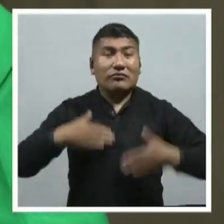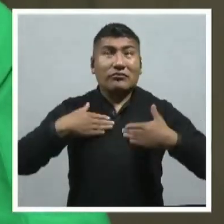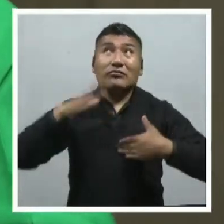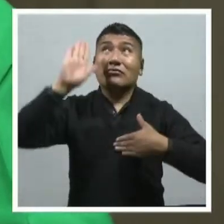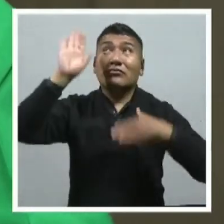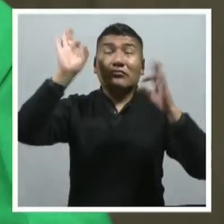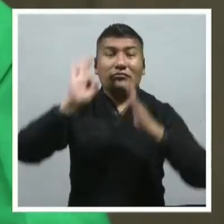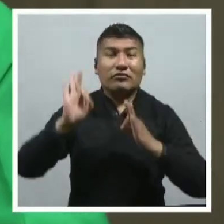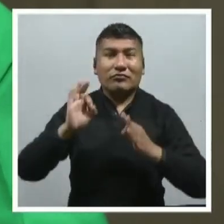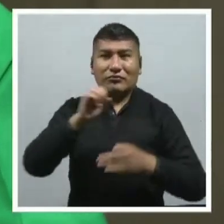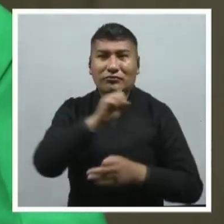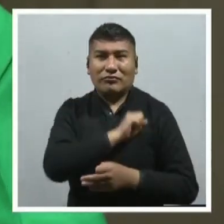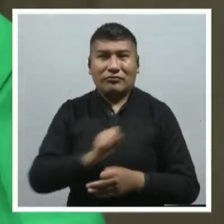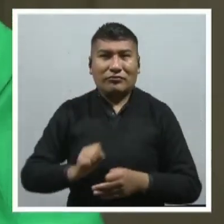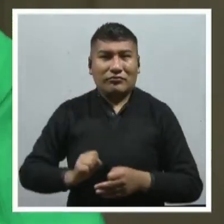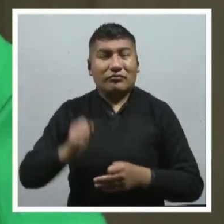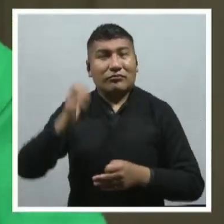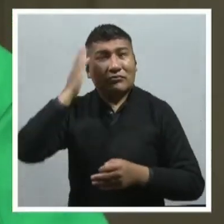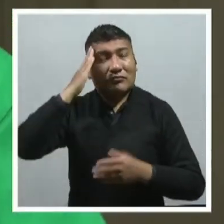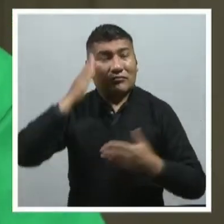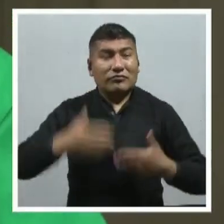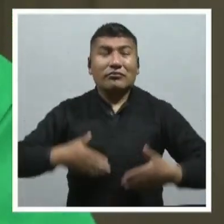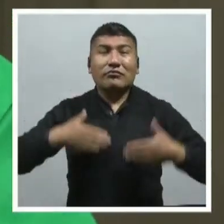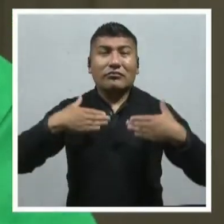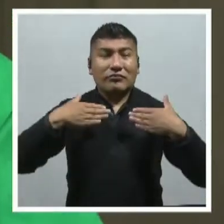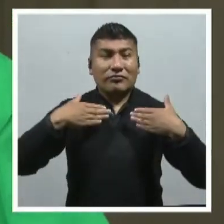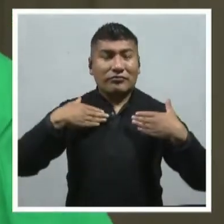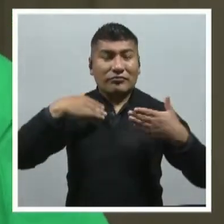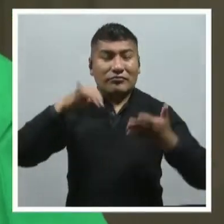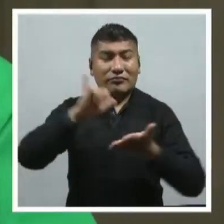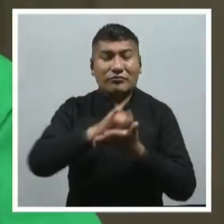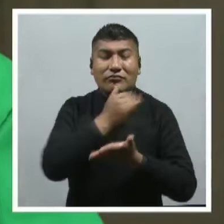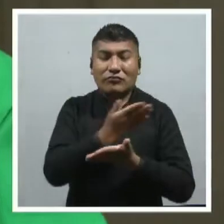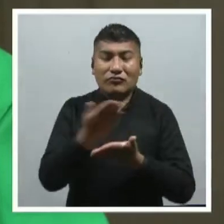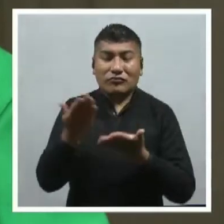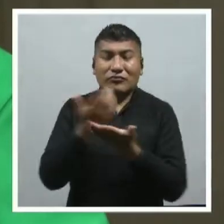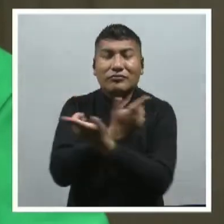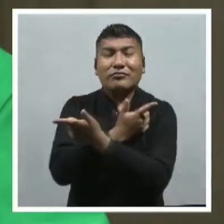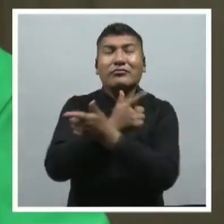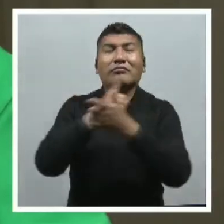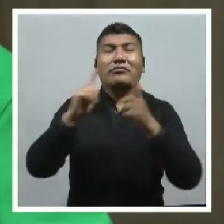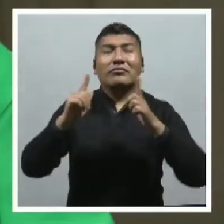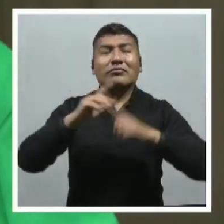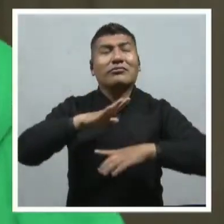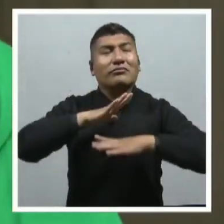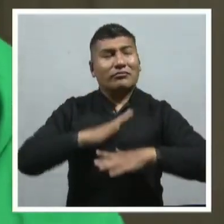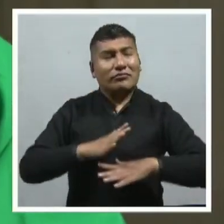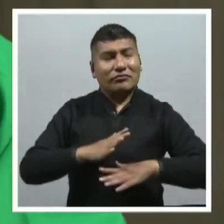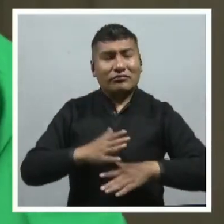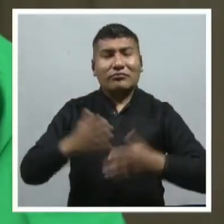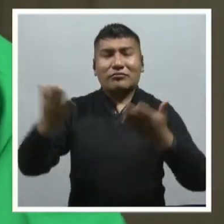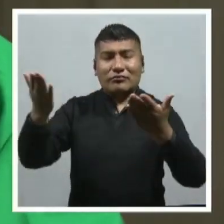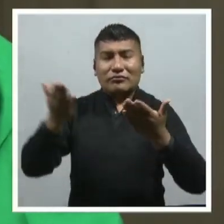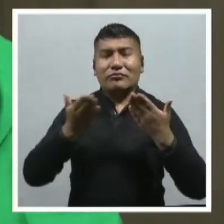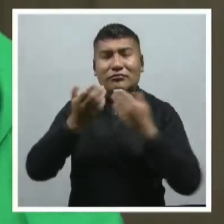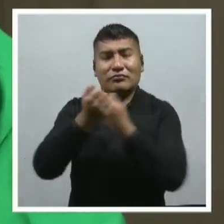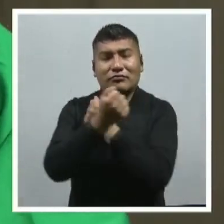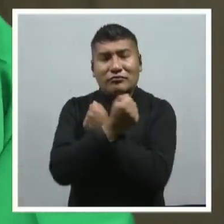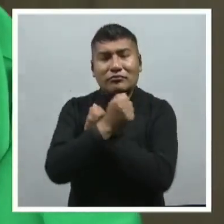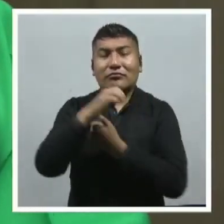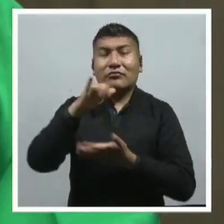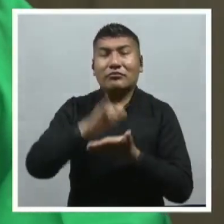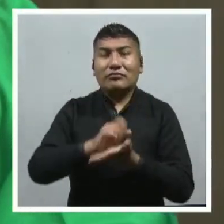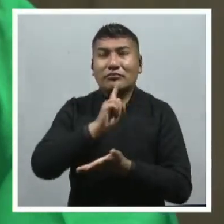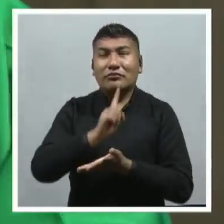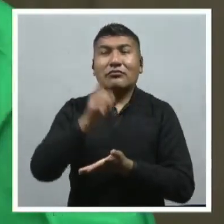Señor. Sepamos vivir esa pobreza que libera, que da alegría y sobre todo que da amor. Que así sea,